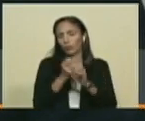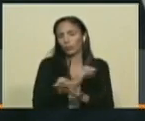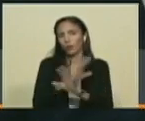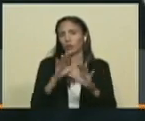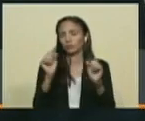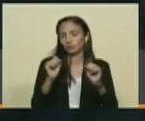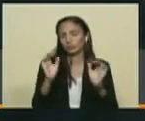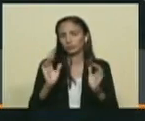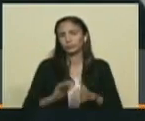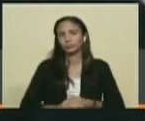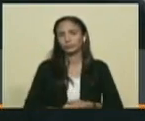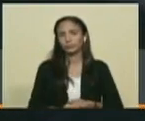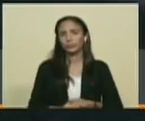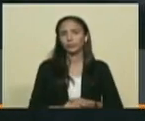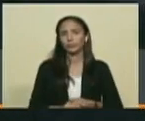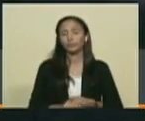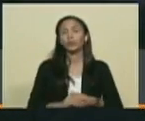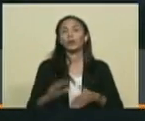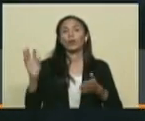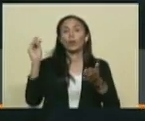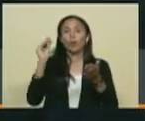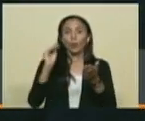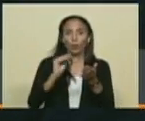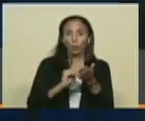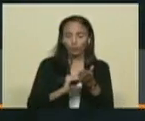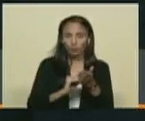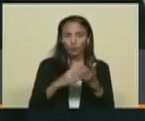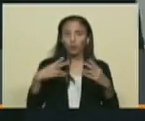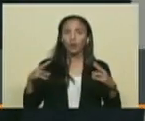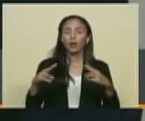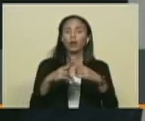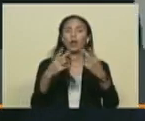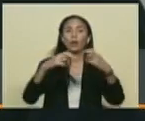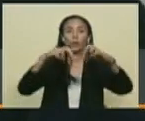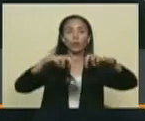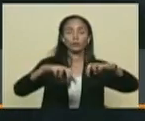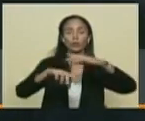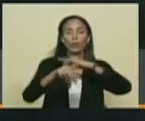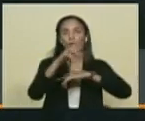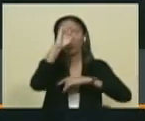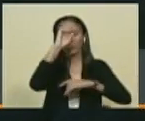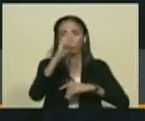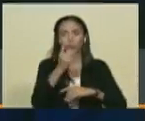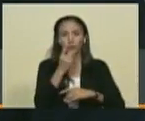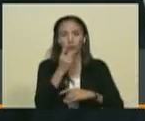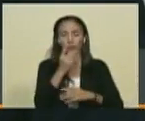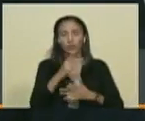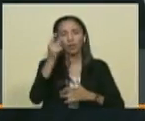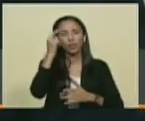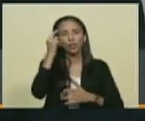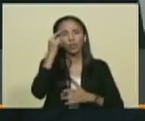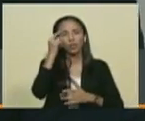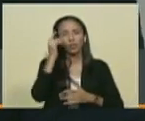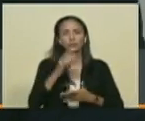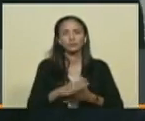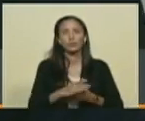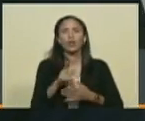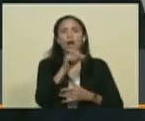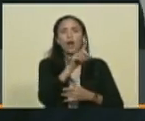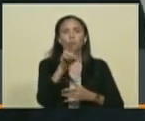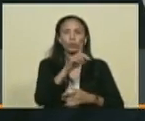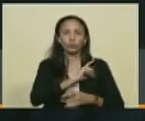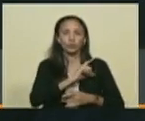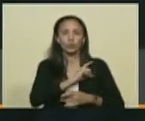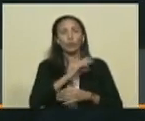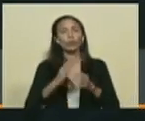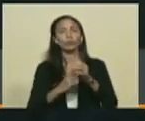entonces estaremos de vuelta acá en República Dominicana, señor presidente, con su liderazgo y